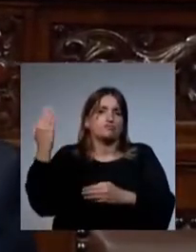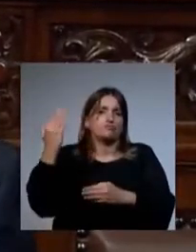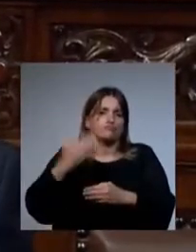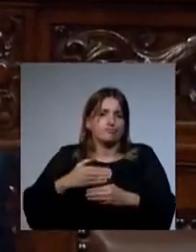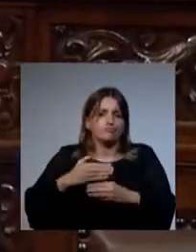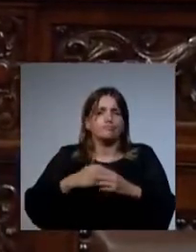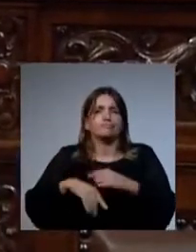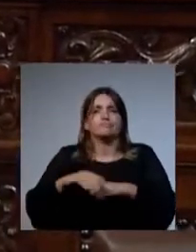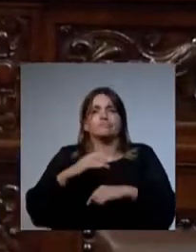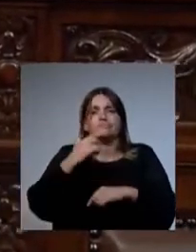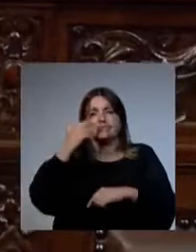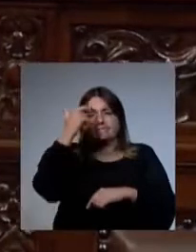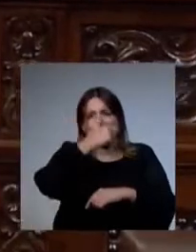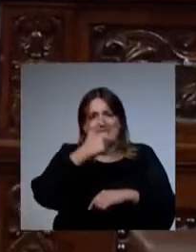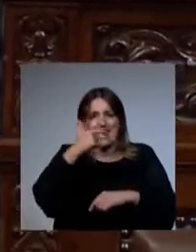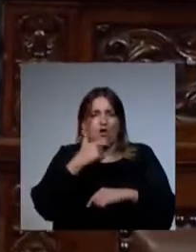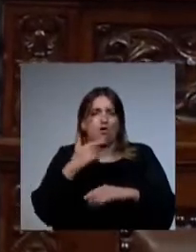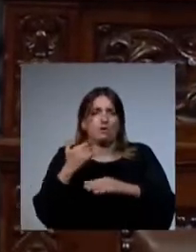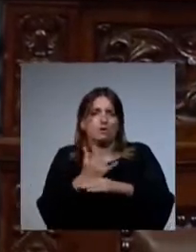Cachón.